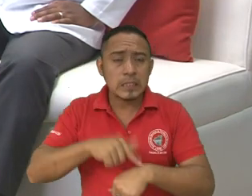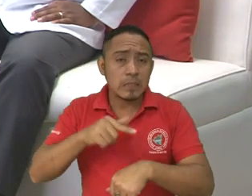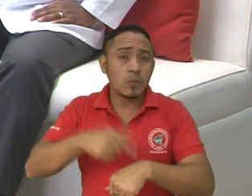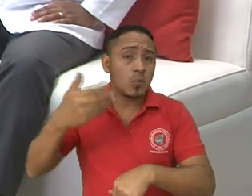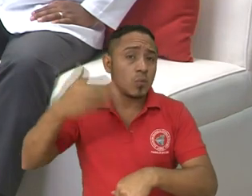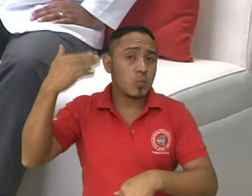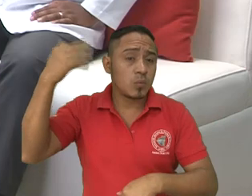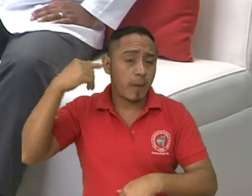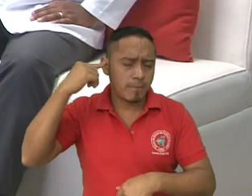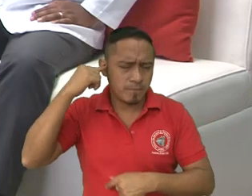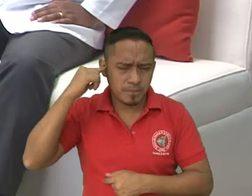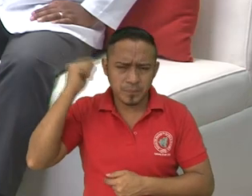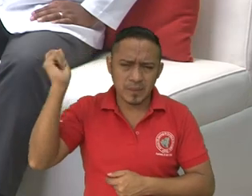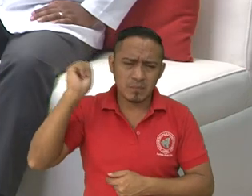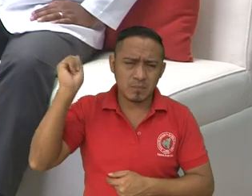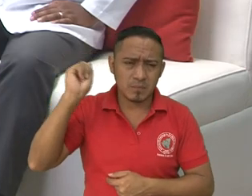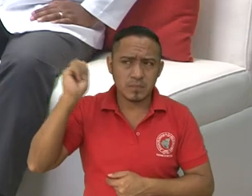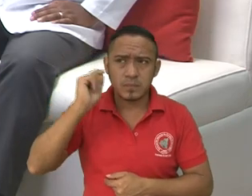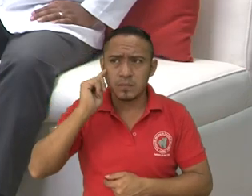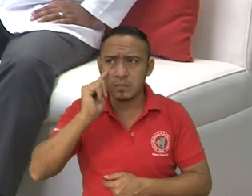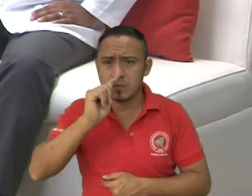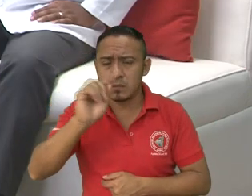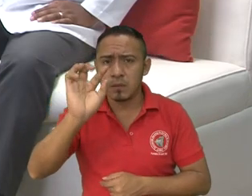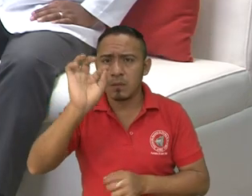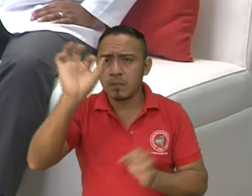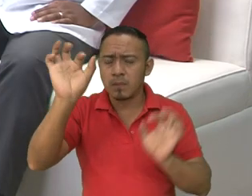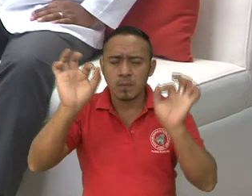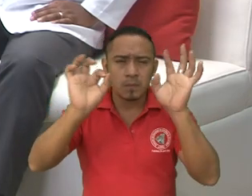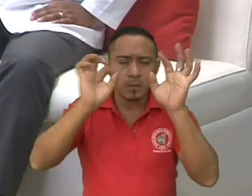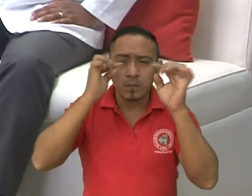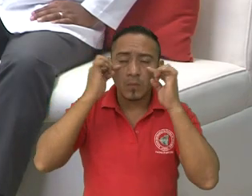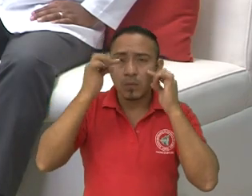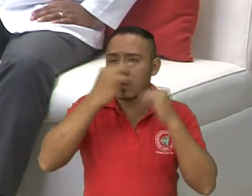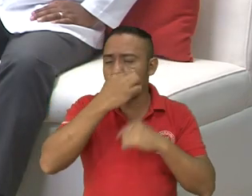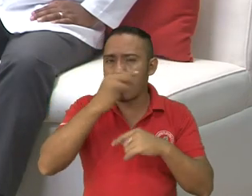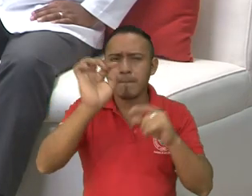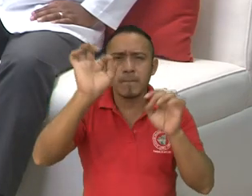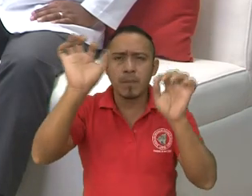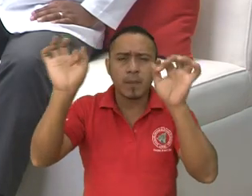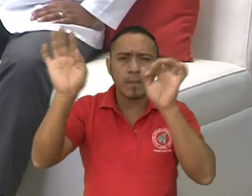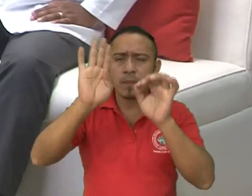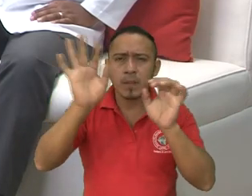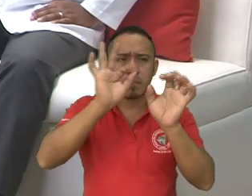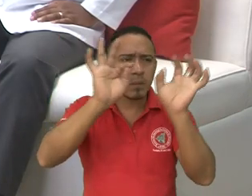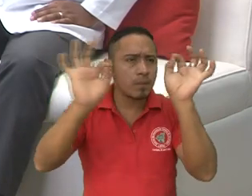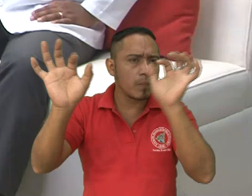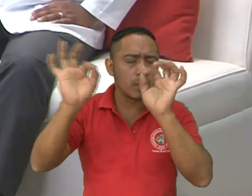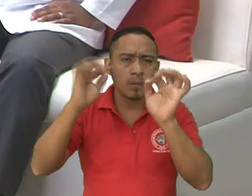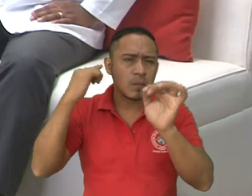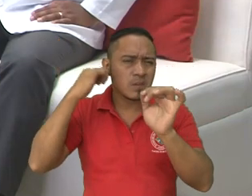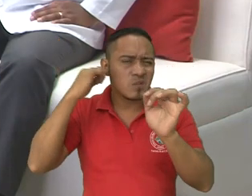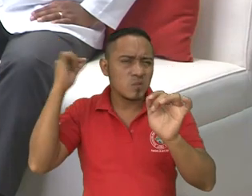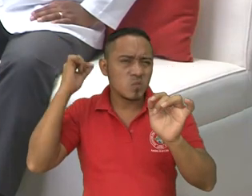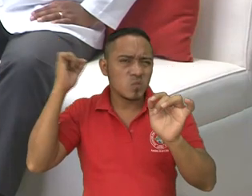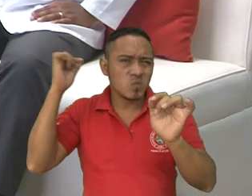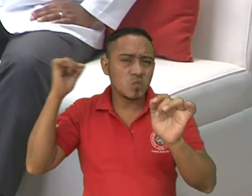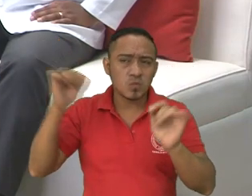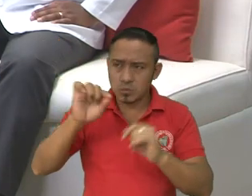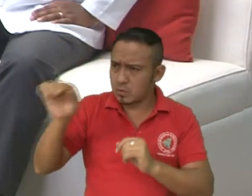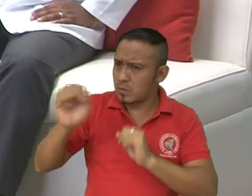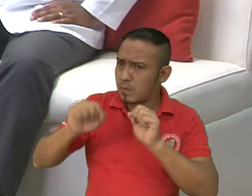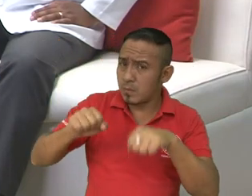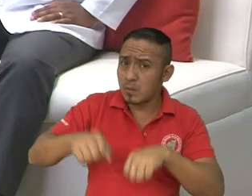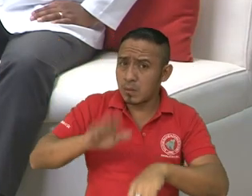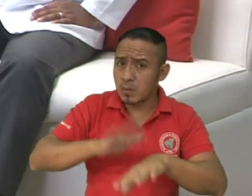sí, que de repente miro cositas así como nubes. Cositas blancas y un sonido que entra por ahí. Eso también puede